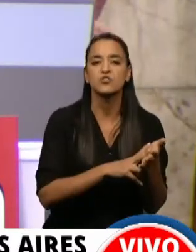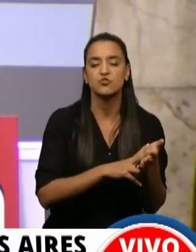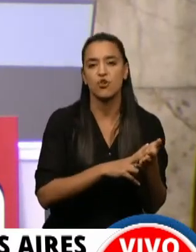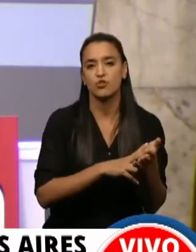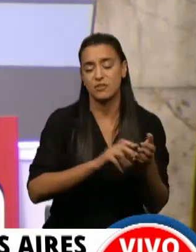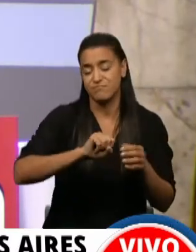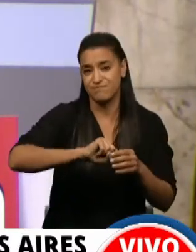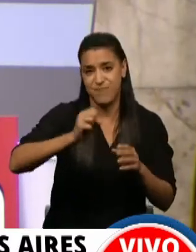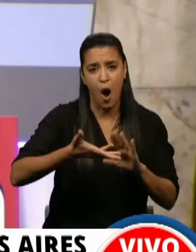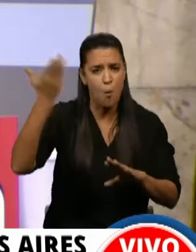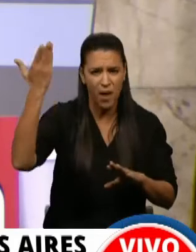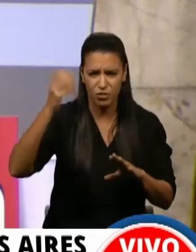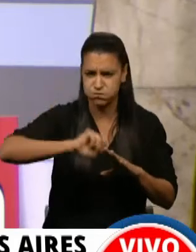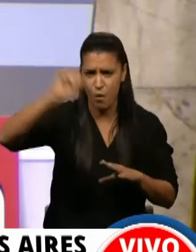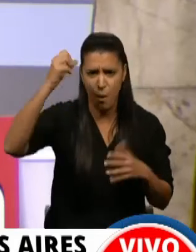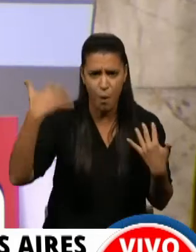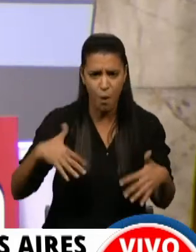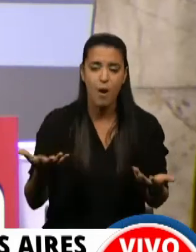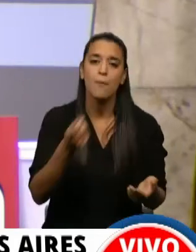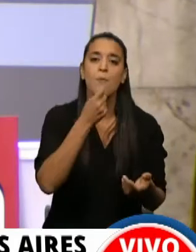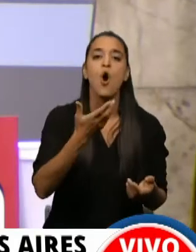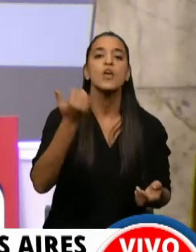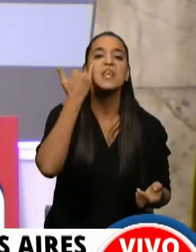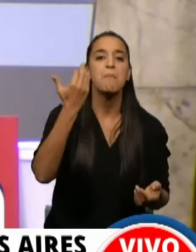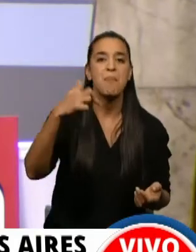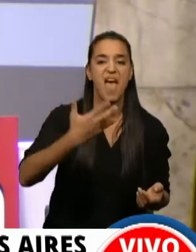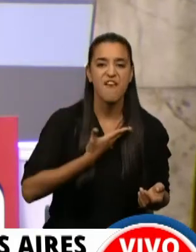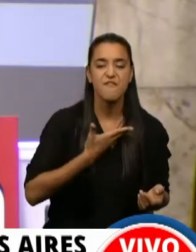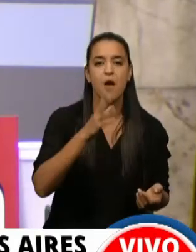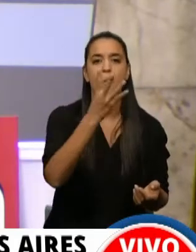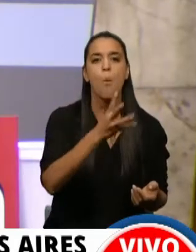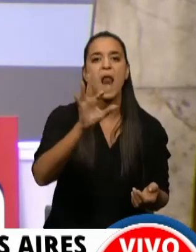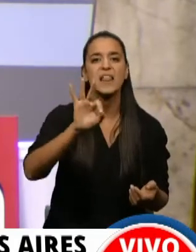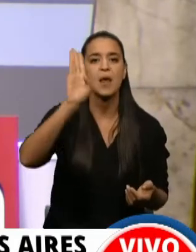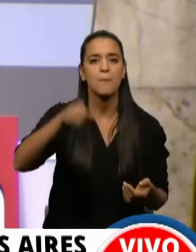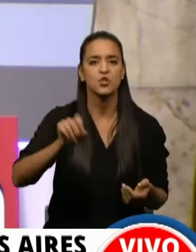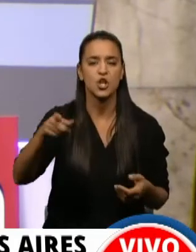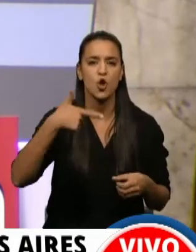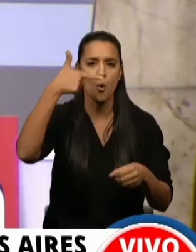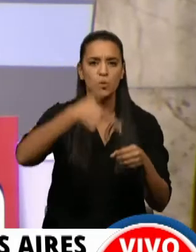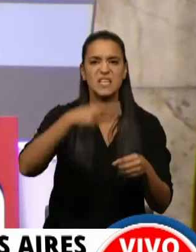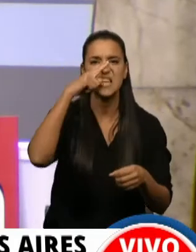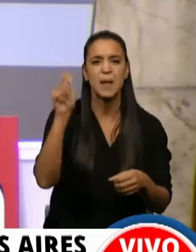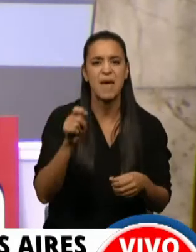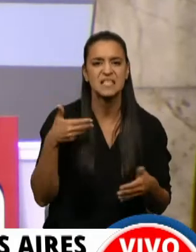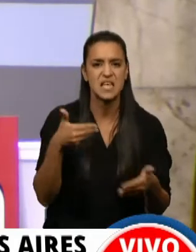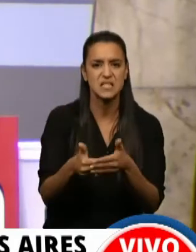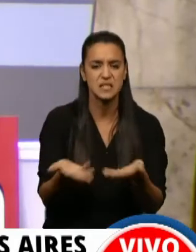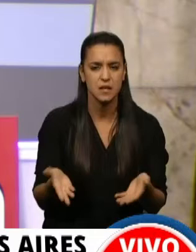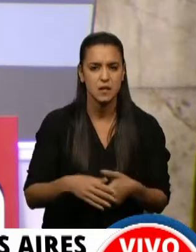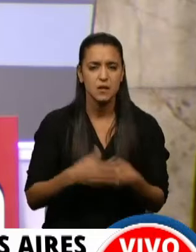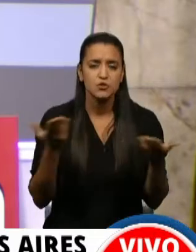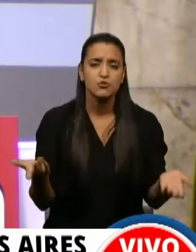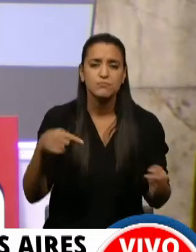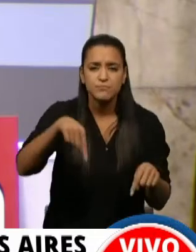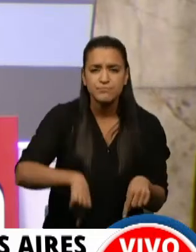los aumentazos. Por ejemplo, YPF, 40% el aumento de los combustibles en 7 meses. Entonces, eso de